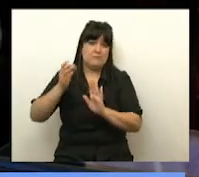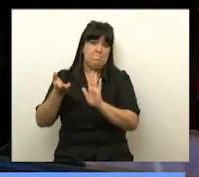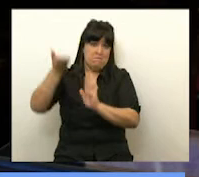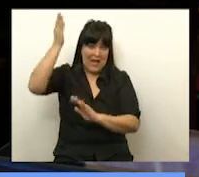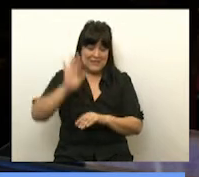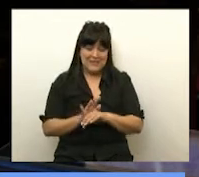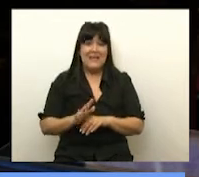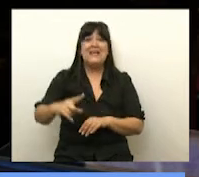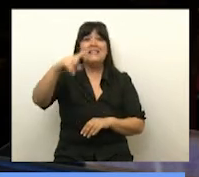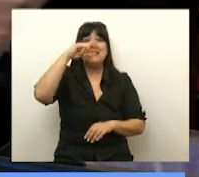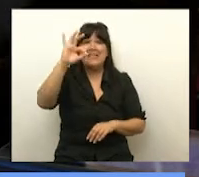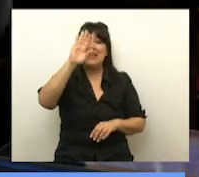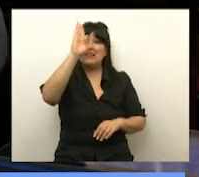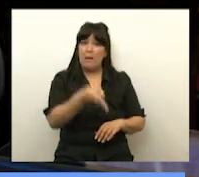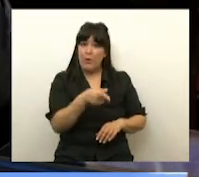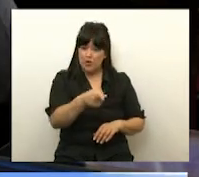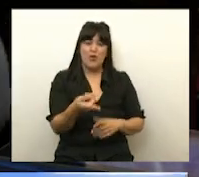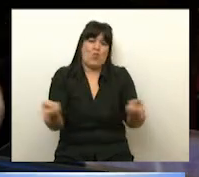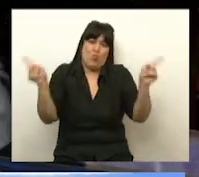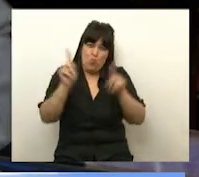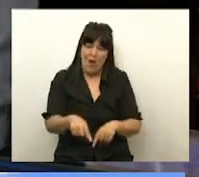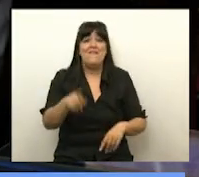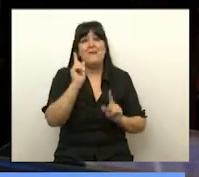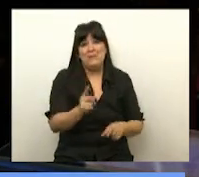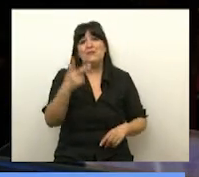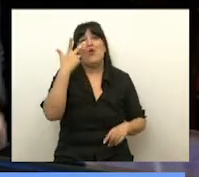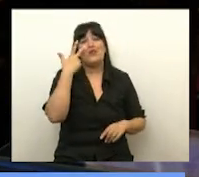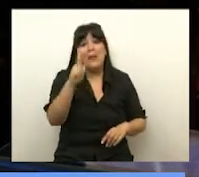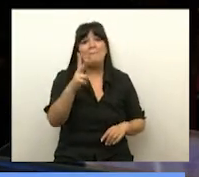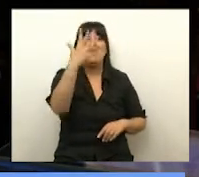El 70%, ahí volvemos a los